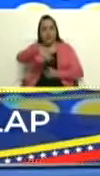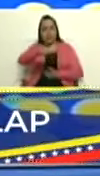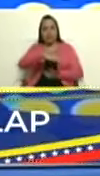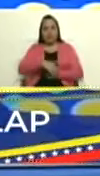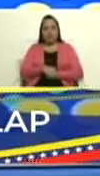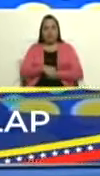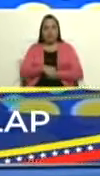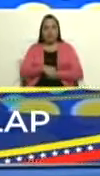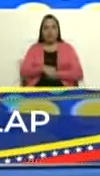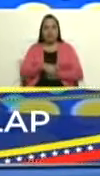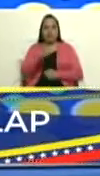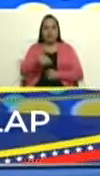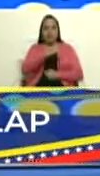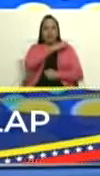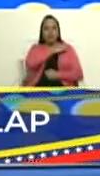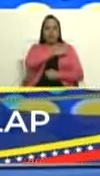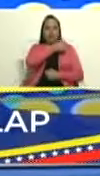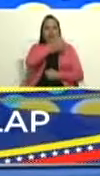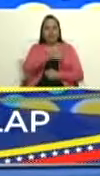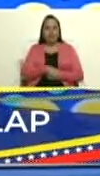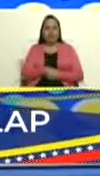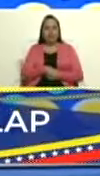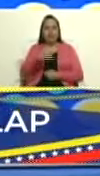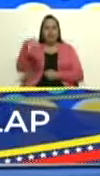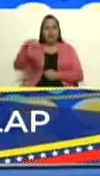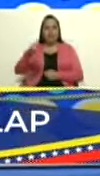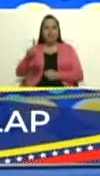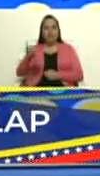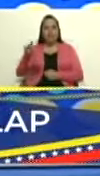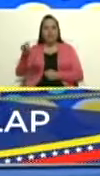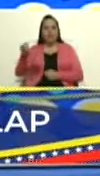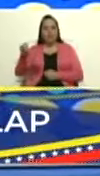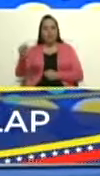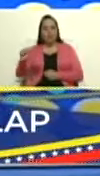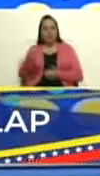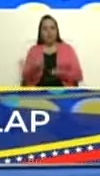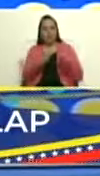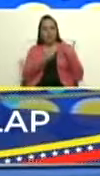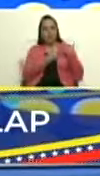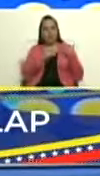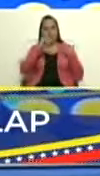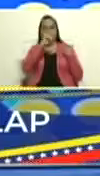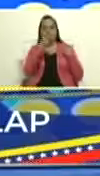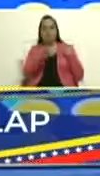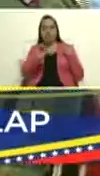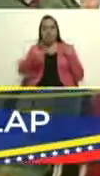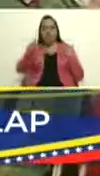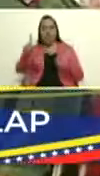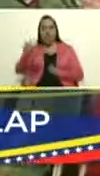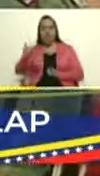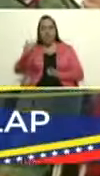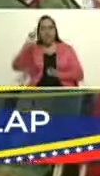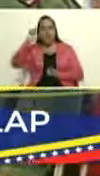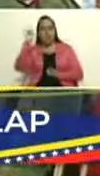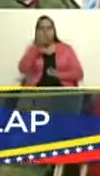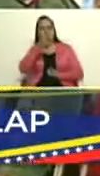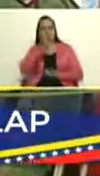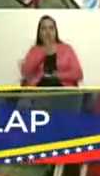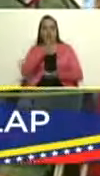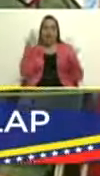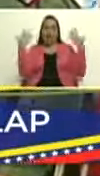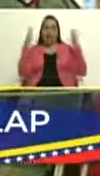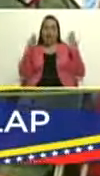y general de división Luis Alfonso Rosales Molino, comandante de la SODI Guárico. Un aplauso a la Fuerza Armada Nacional Bolivariana.